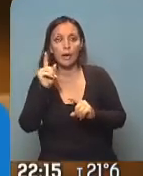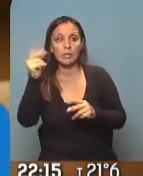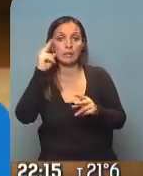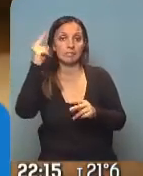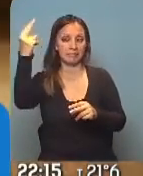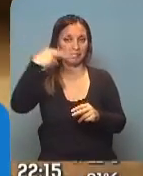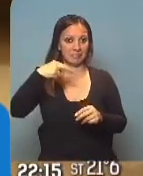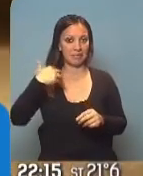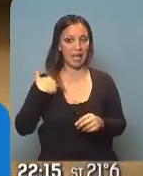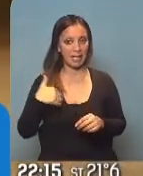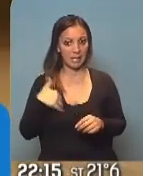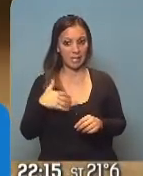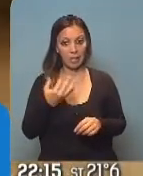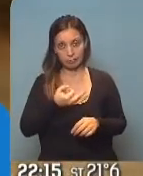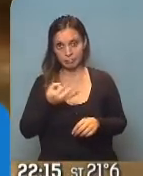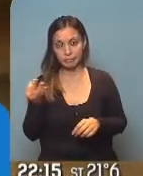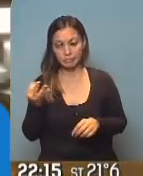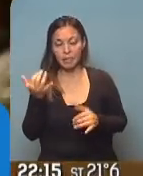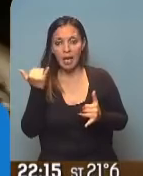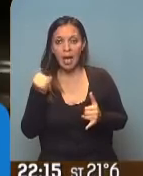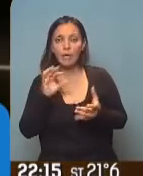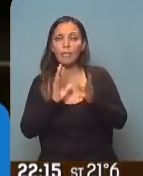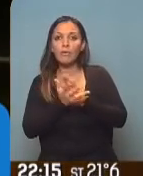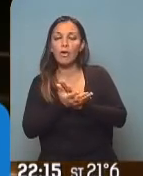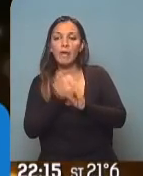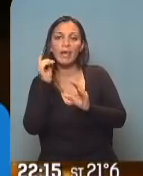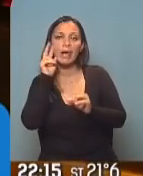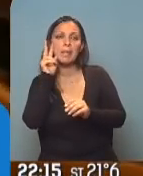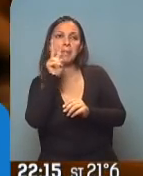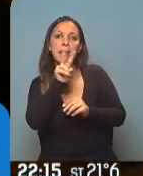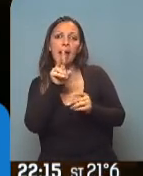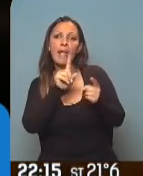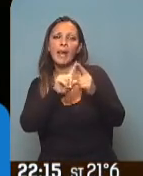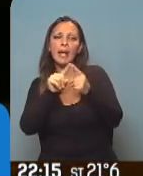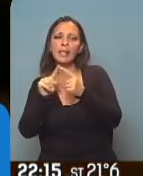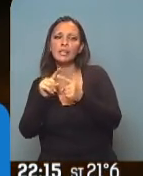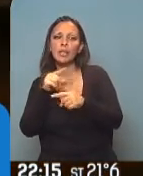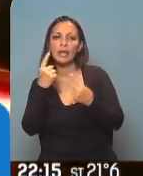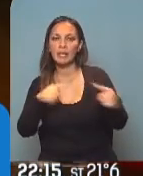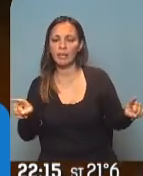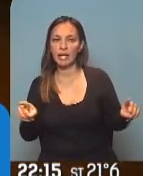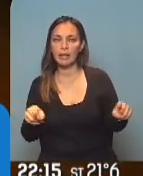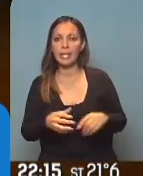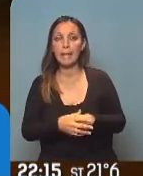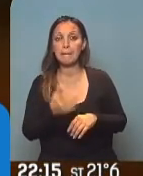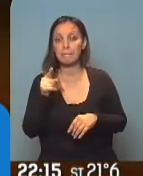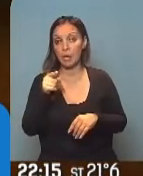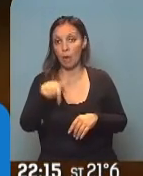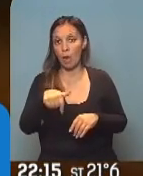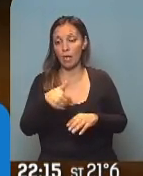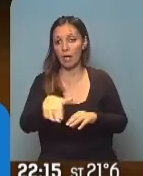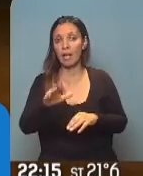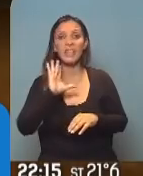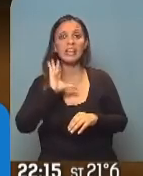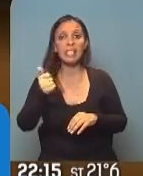Argentina. Efectivamente, hay una mirada diferente, seguramente, pero Guedes se desdijo y ahora, el 16 de enero, el